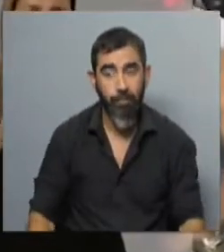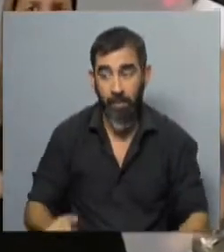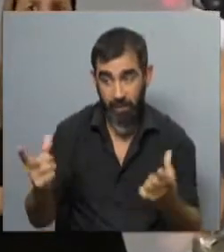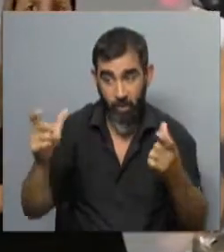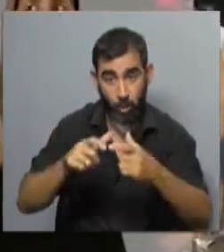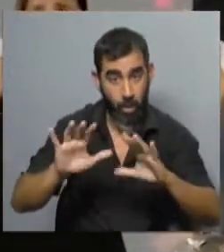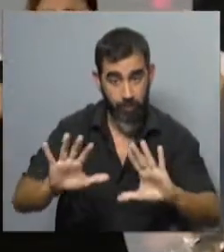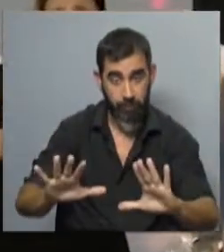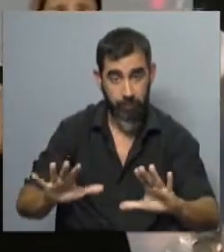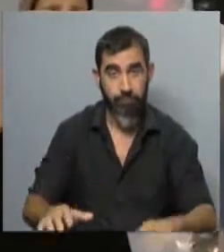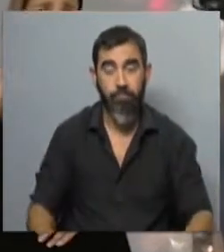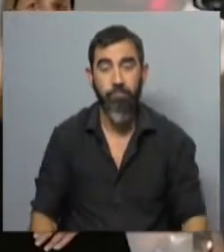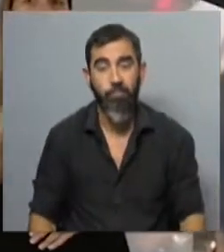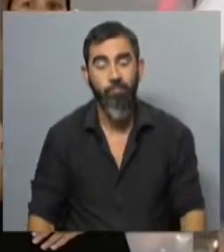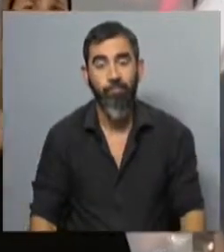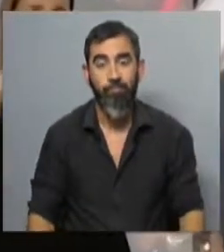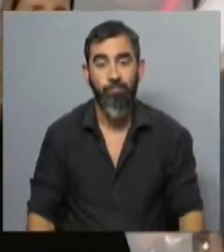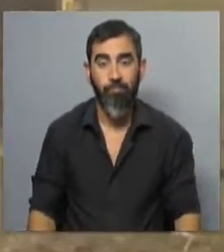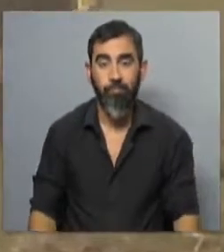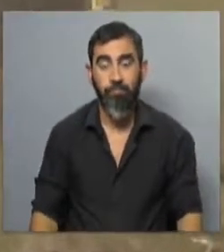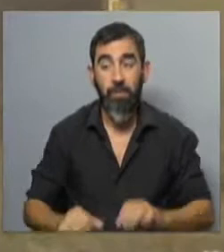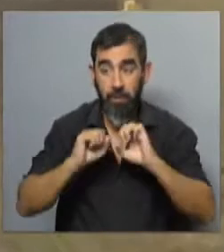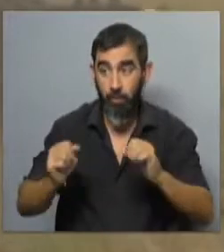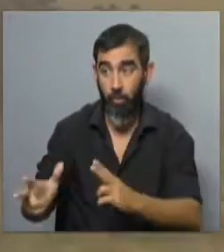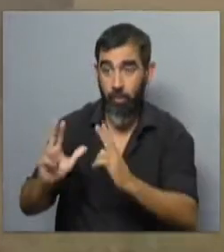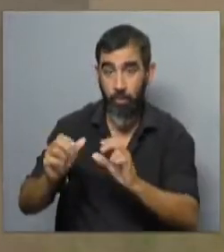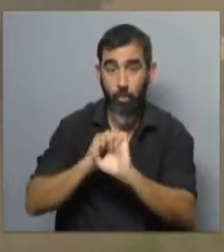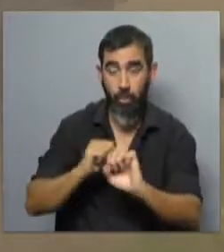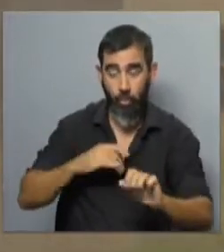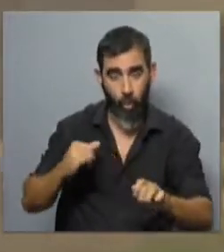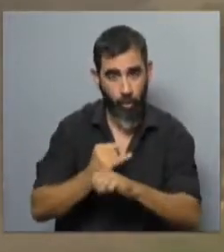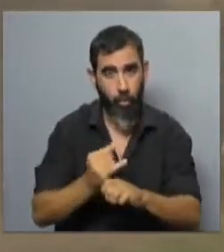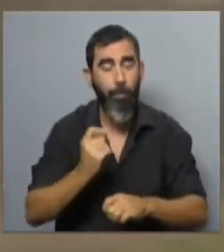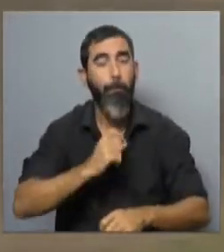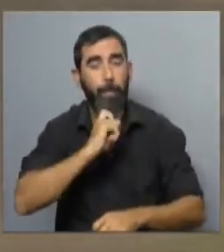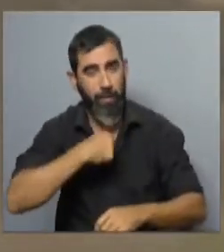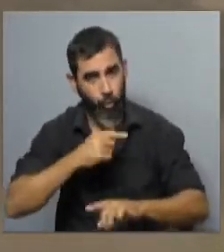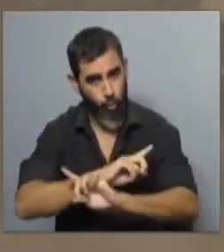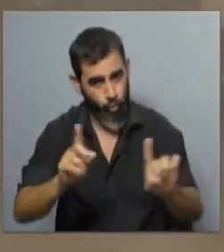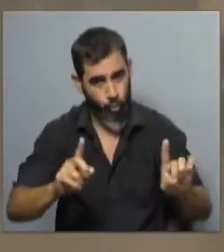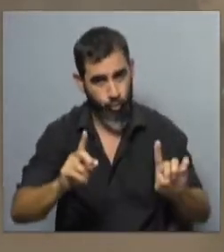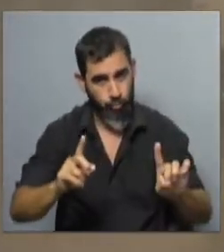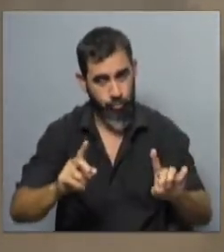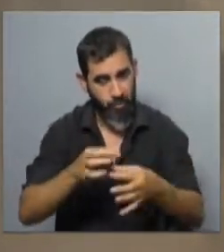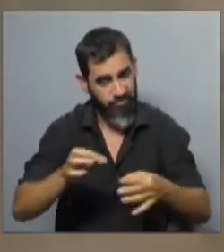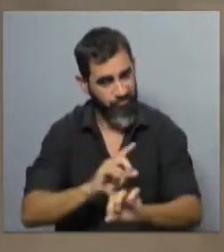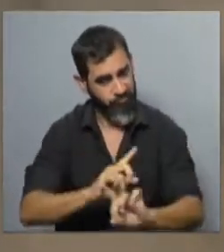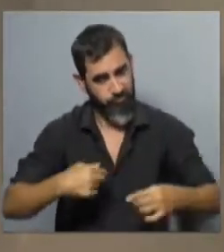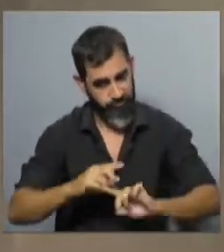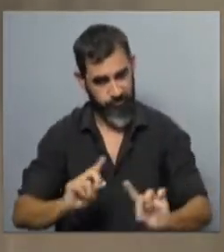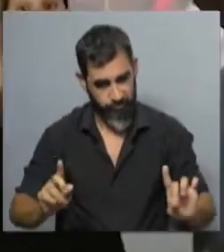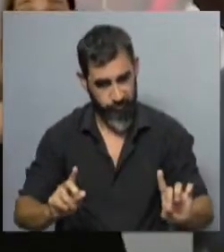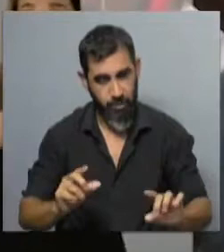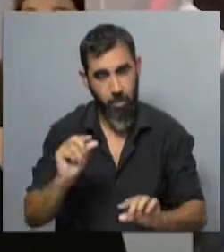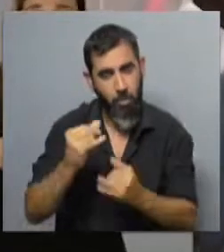reunión. Acá está ahí atrás Álvaro Delgado, que no me deja mentir. A mí me puede decir que yo me equivoco, pero que miento no. Y que soy desleal tampoco. A